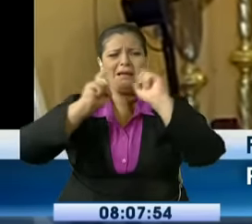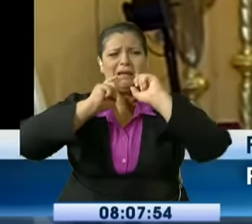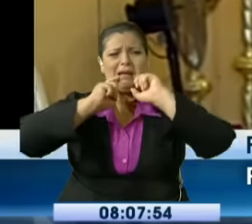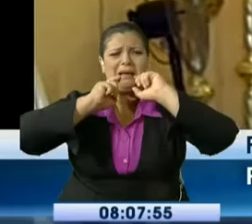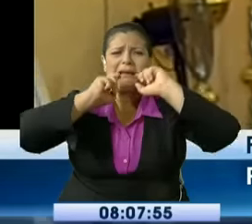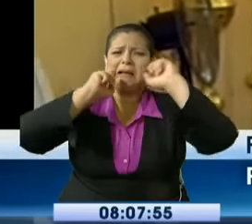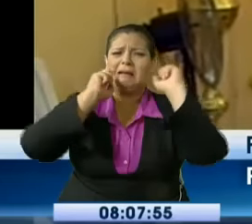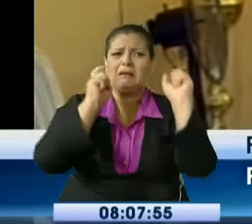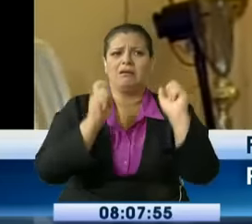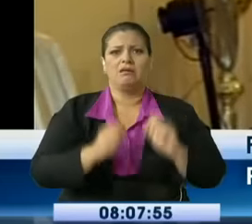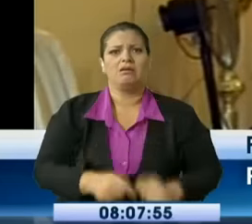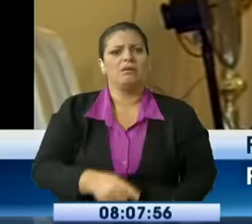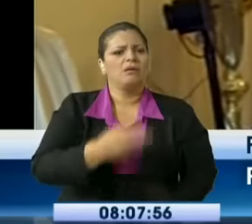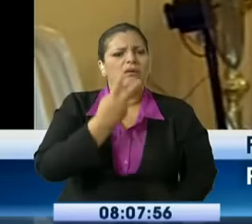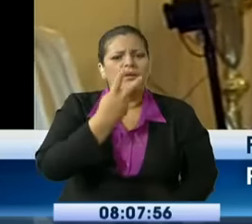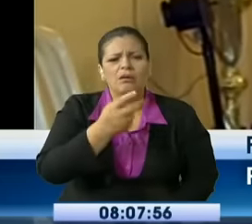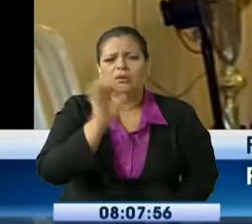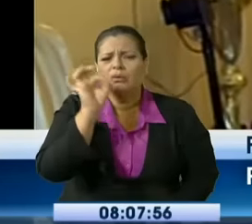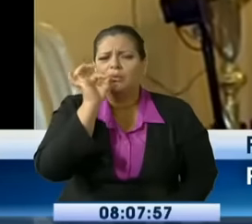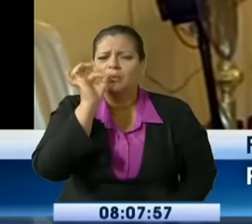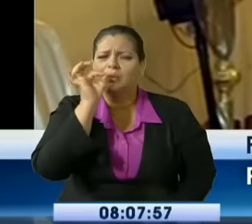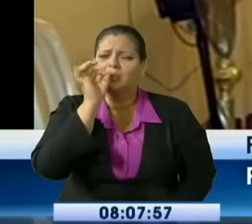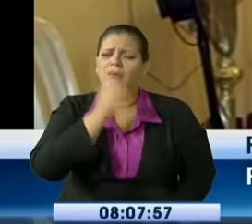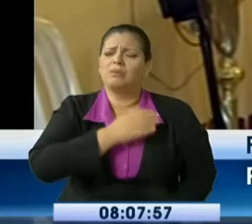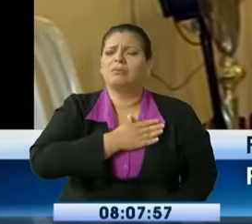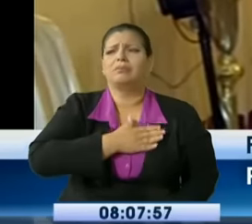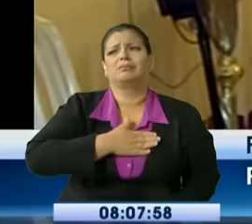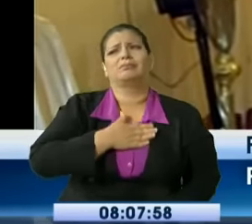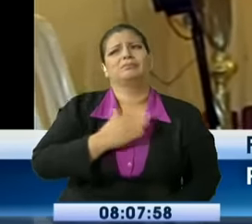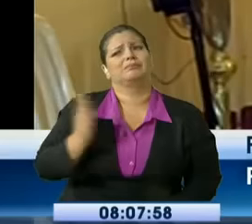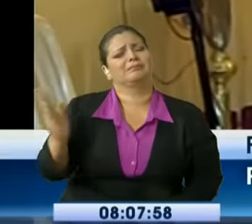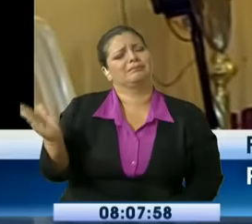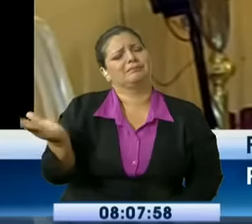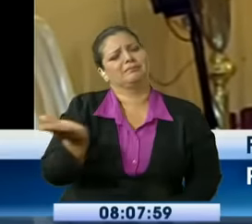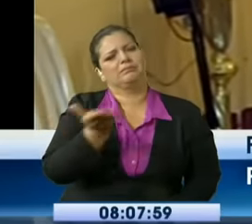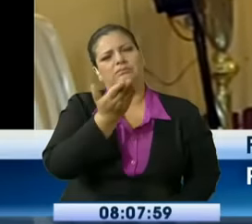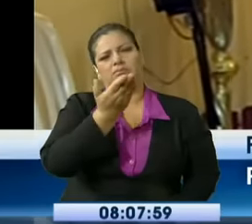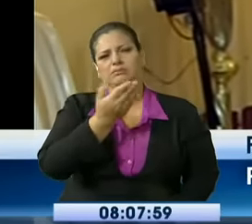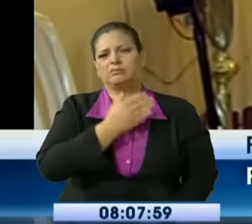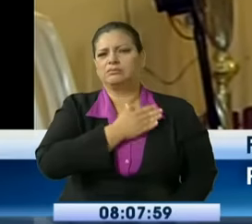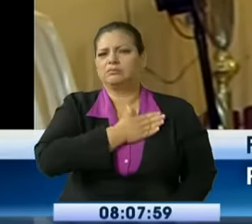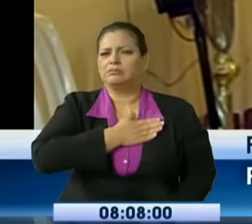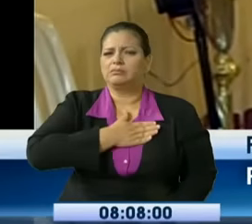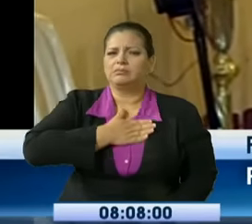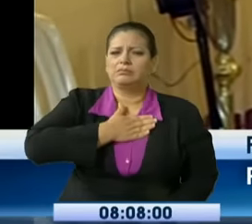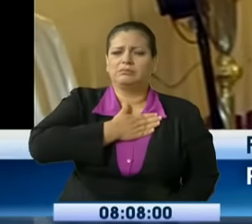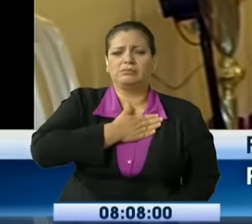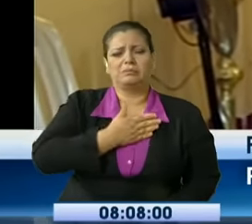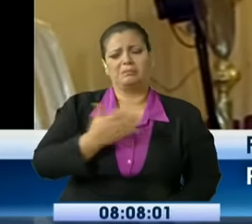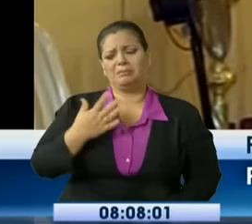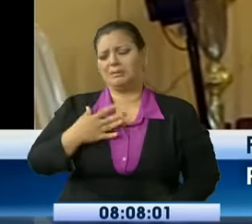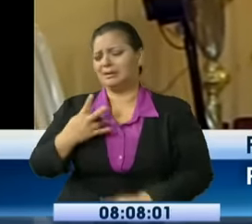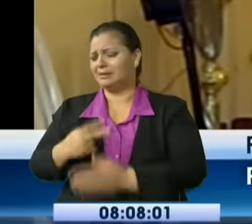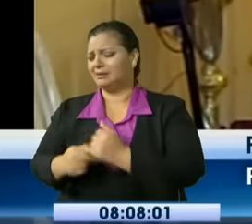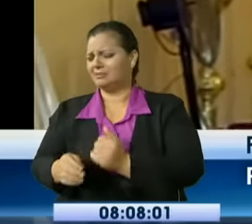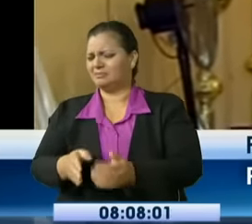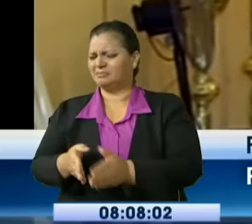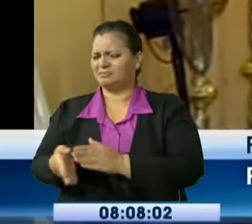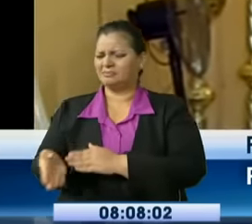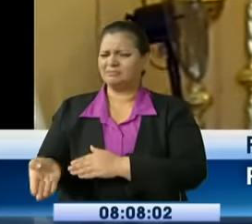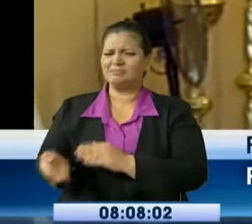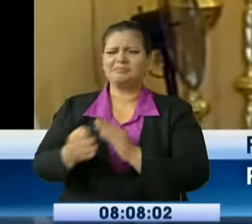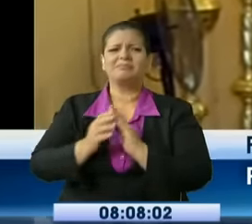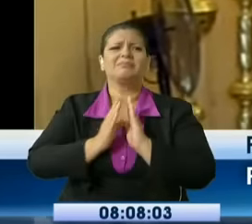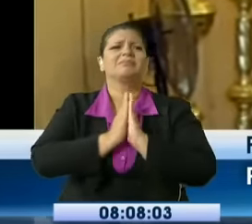le pueden pasar a otros niños más, y yo no quiero más que le pasen a nadie más, un bebito, porque son un angelito. Y necesito que